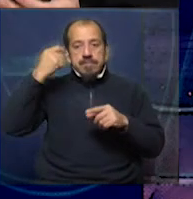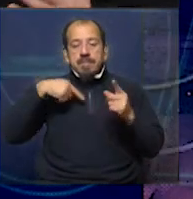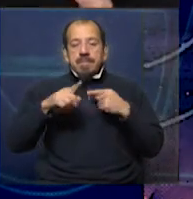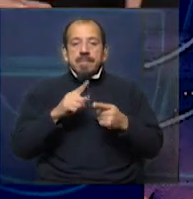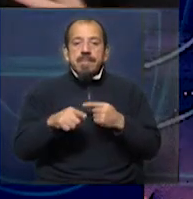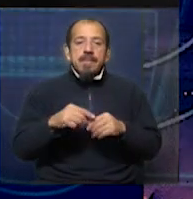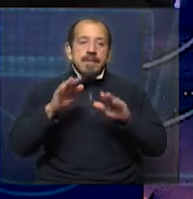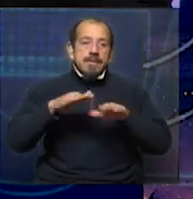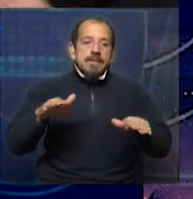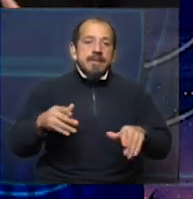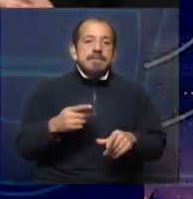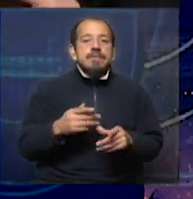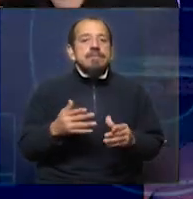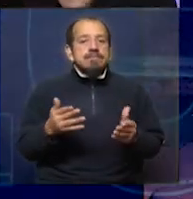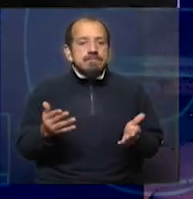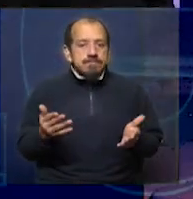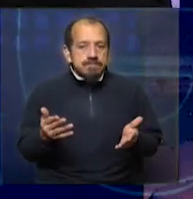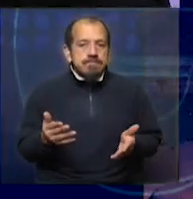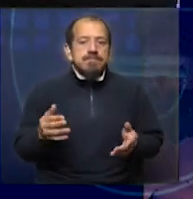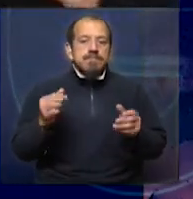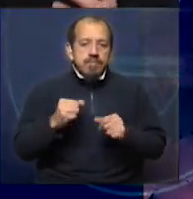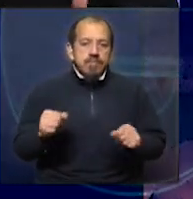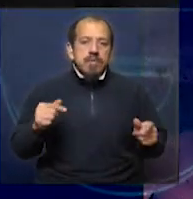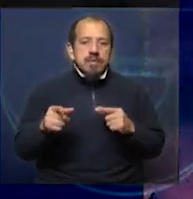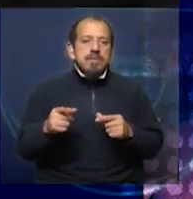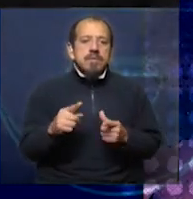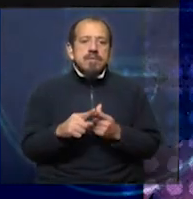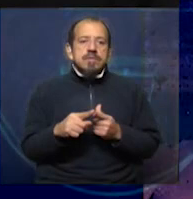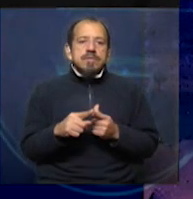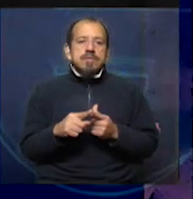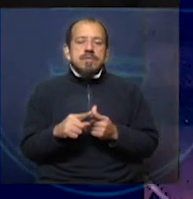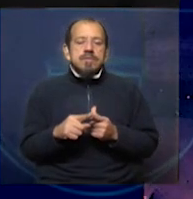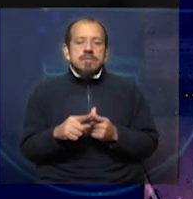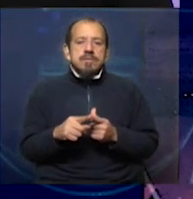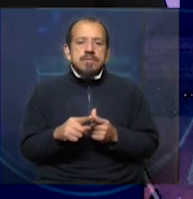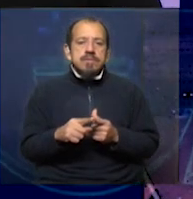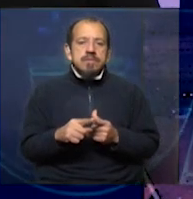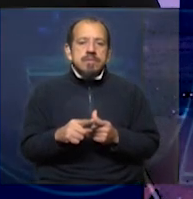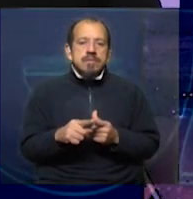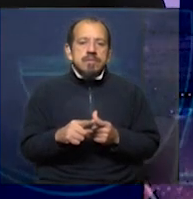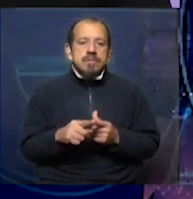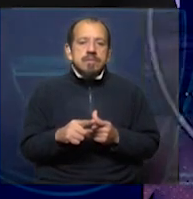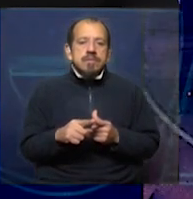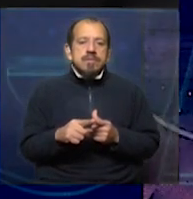también infantil, o sea, permite como esas dos lecturas, ¿no? Después